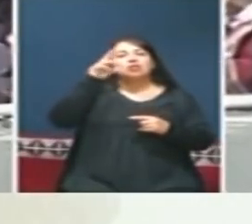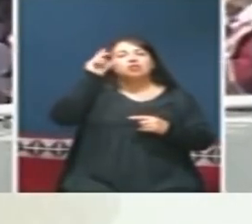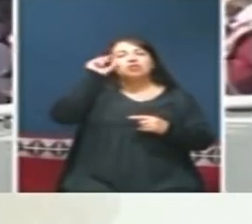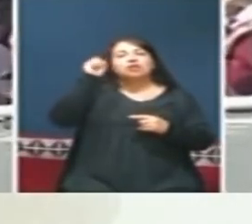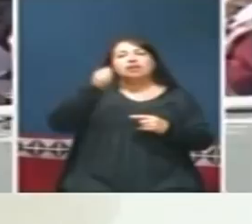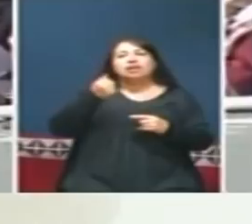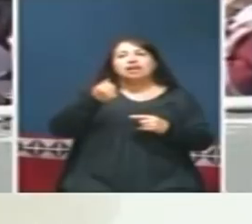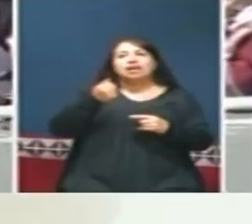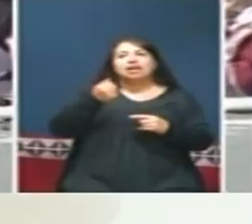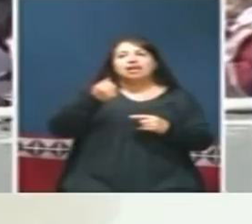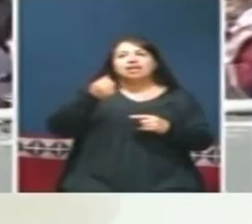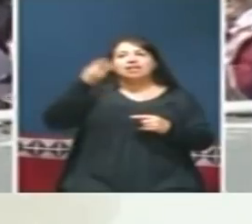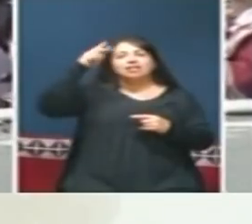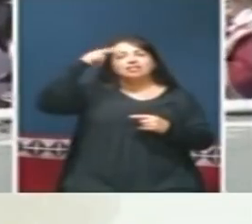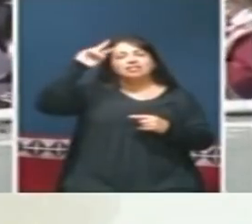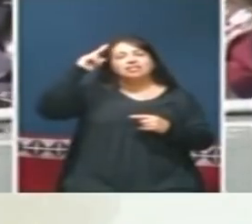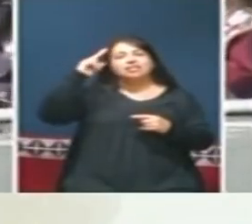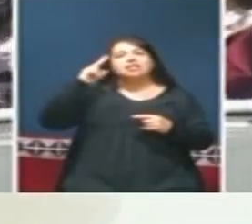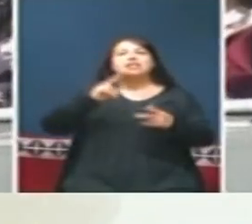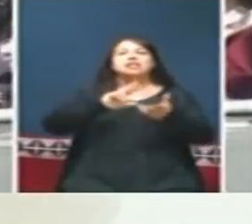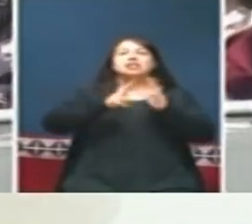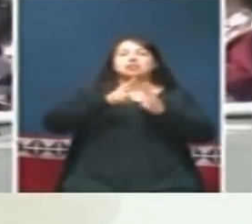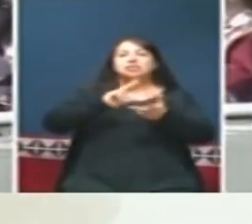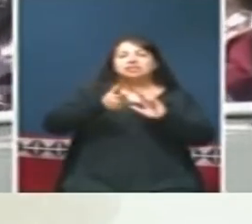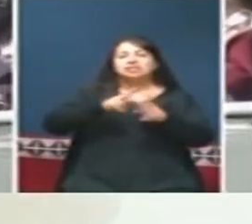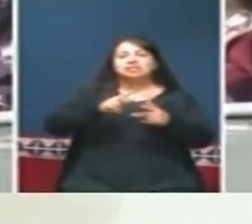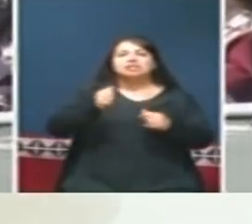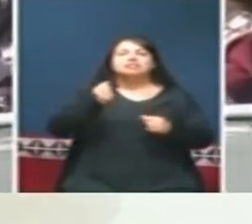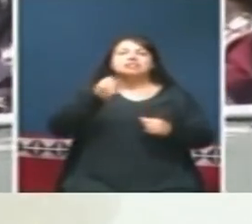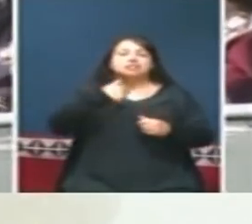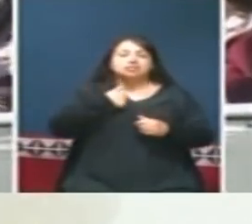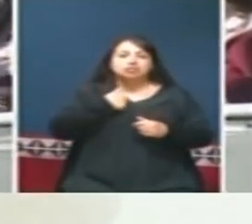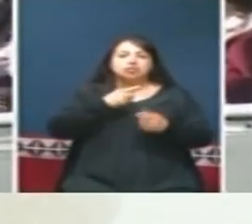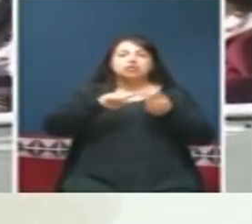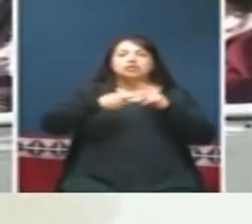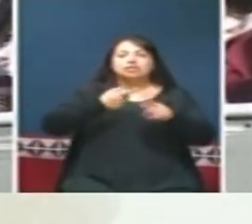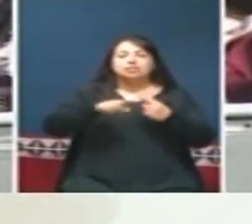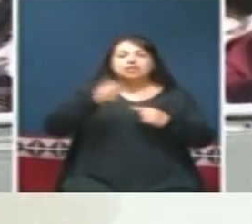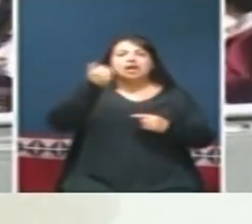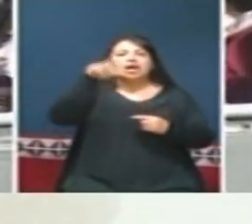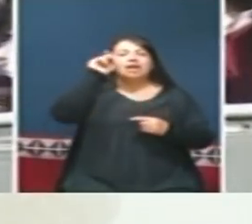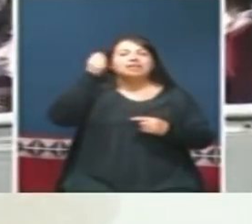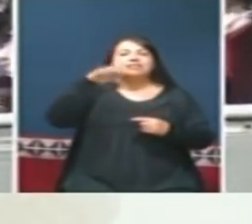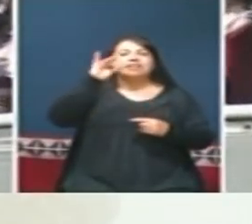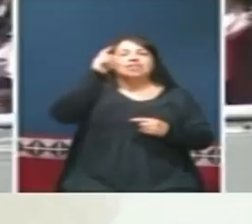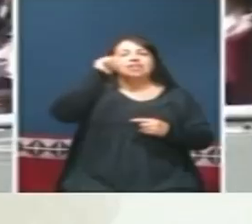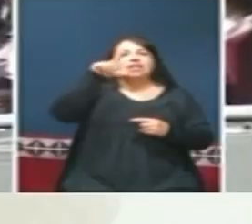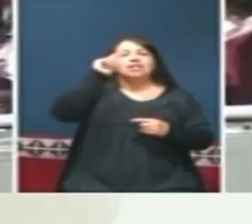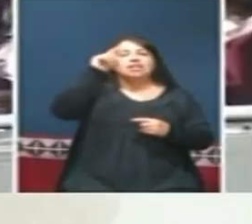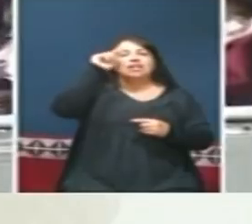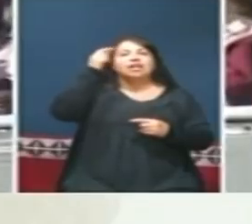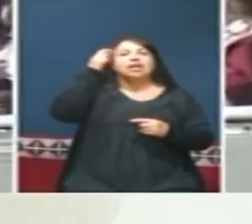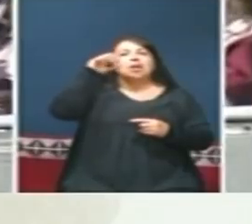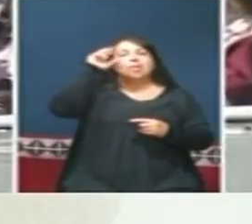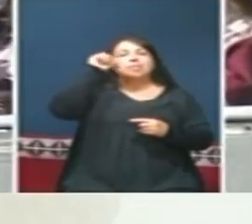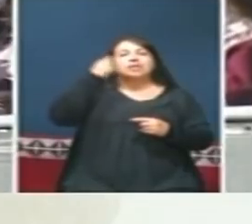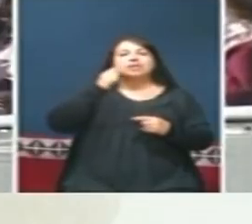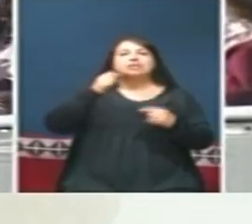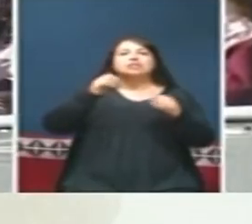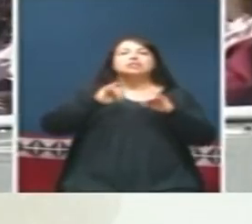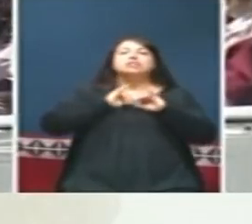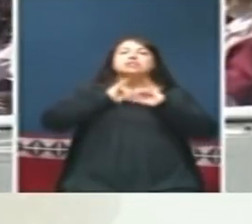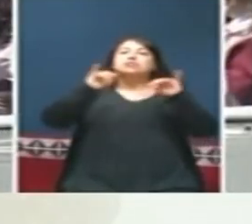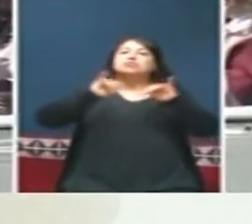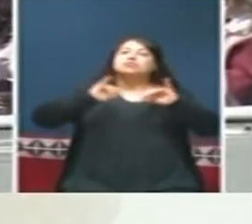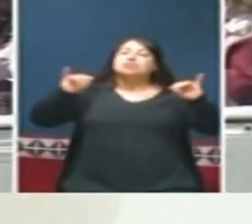quien está a cargo del lenguaje de señas. Desde la Diócesis de La Rioja, transmitimos para todos los